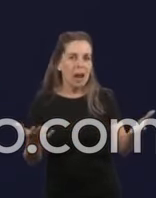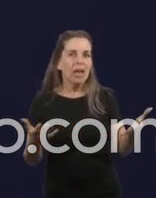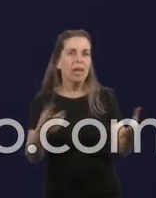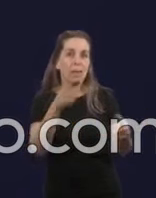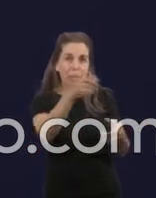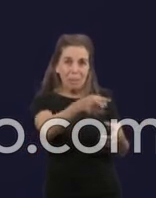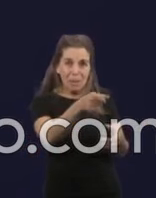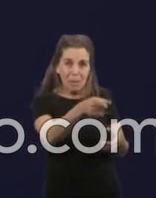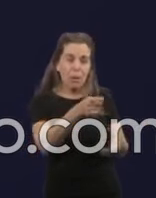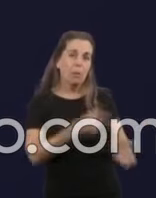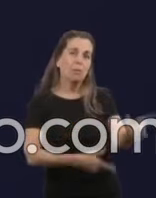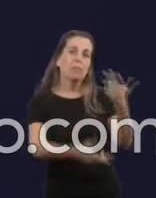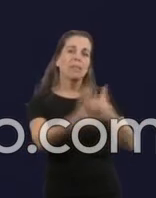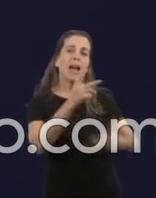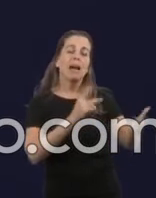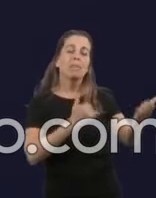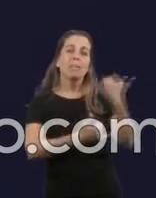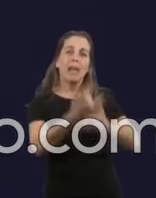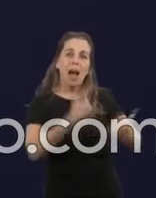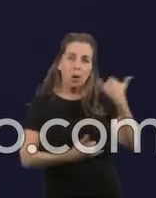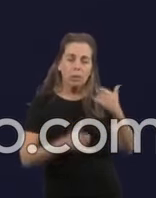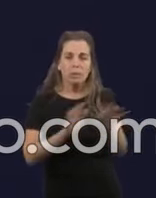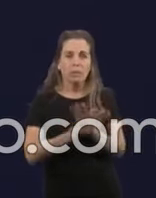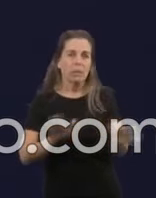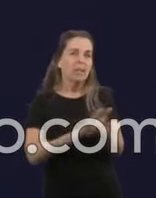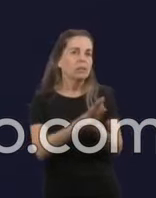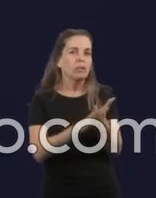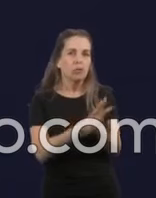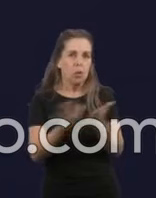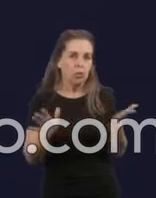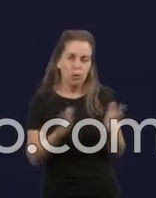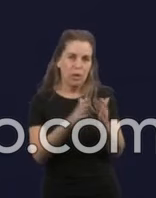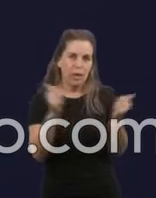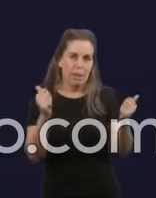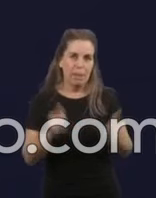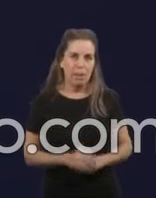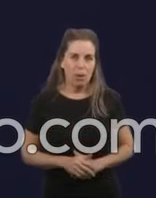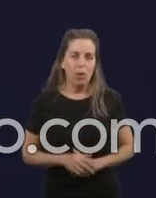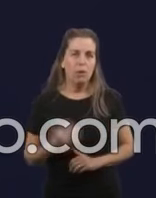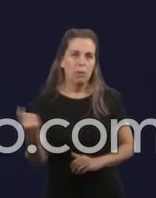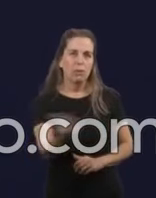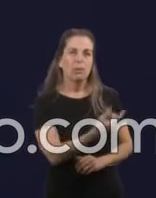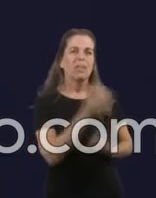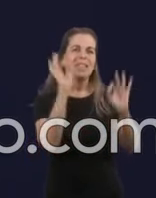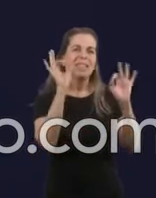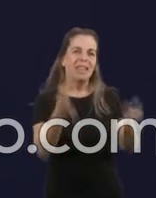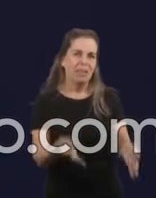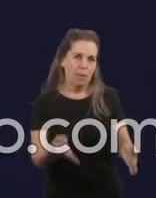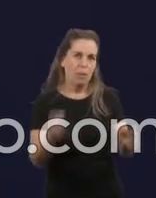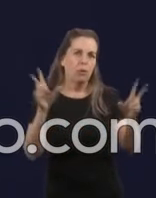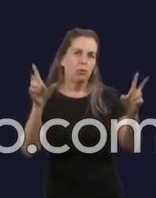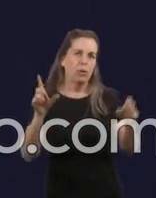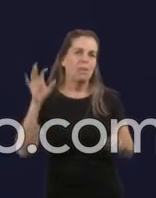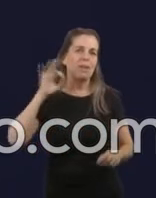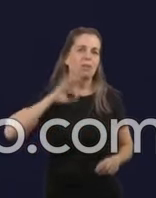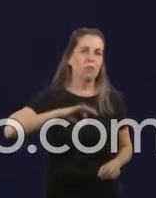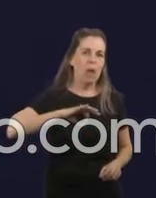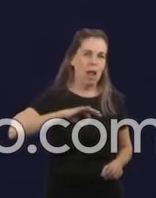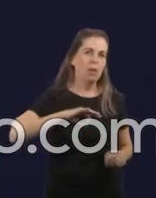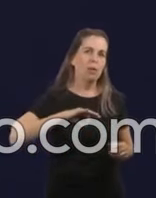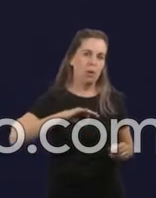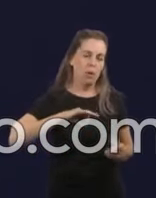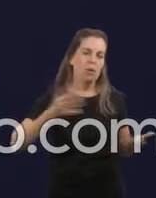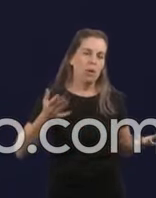que vos estás describiendo no ocurra más y mejore lo más rápido posible y todos sabemos que el salario está atado